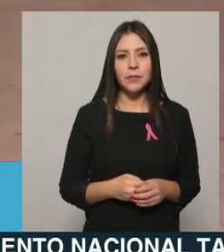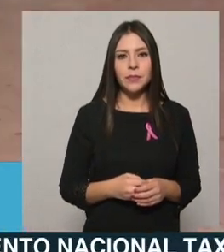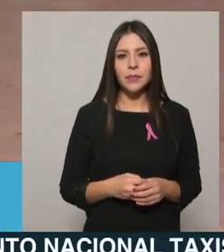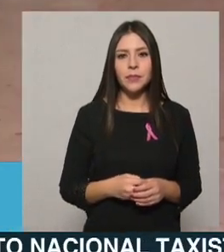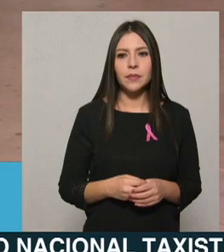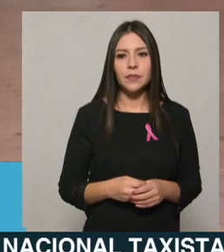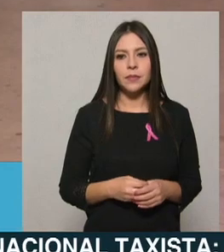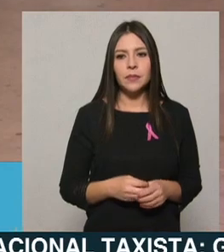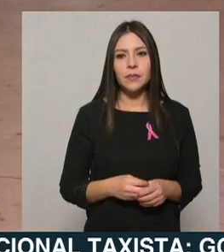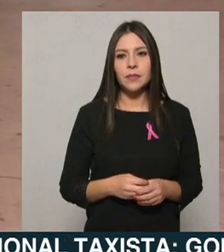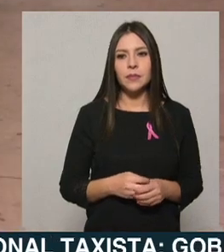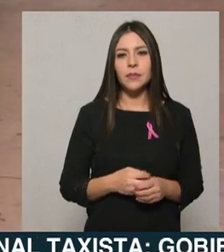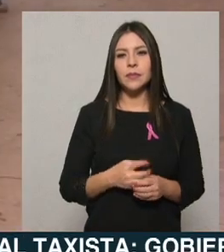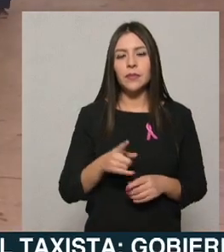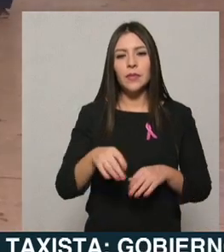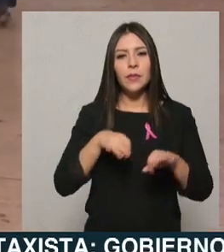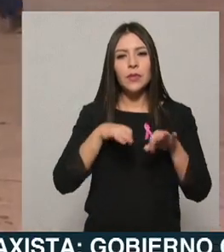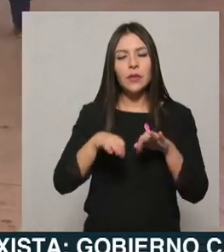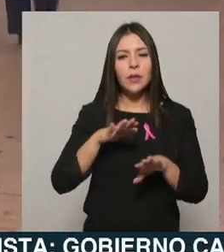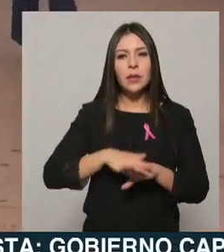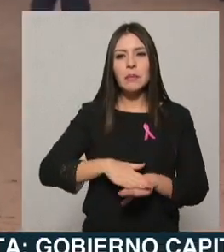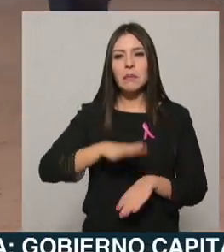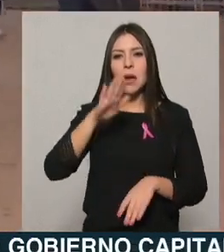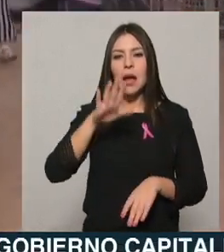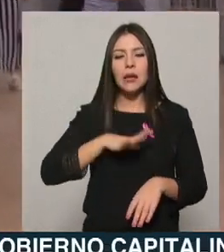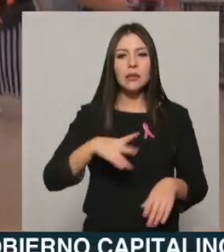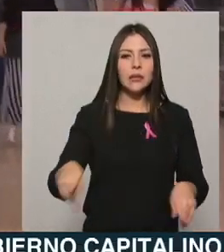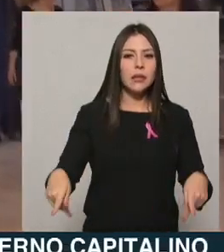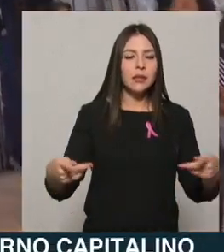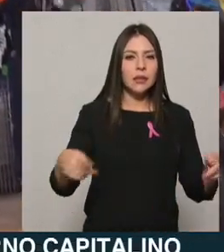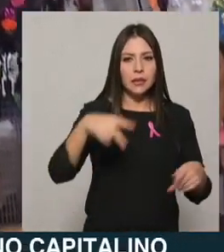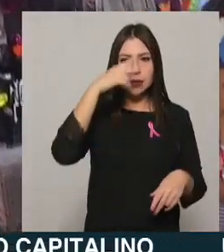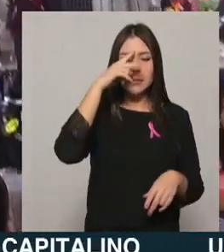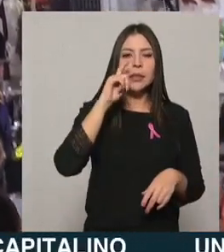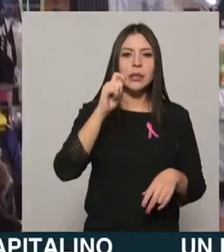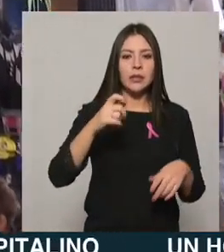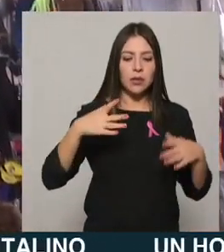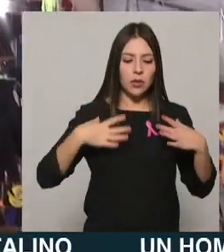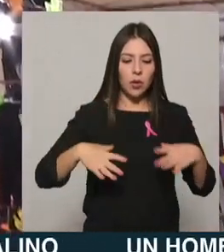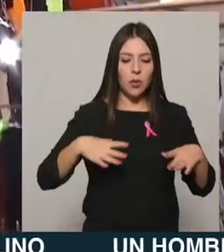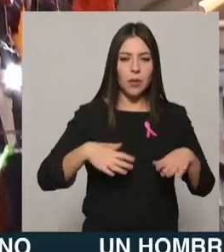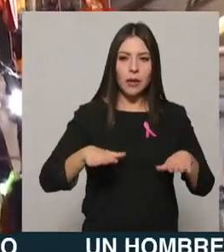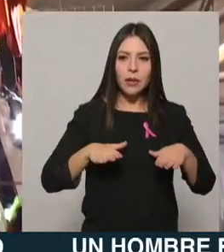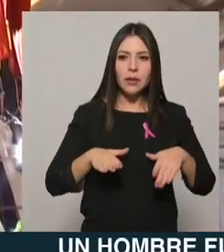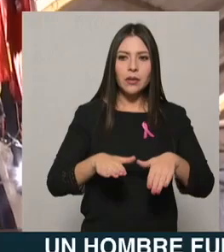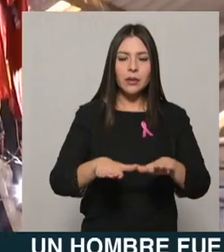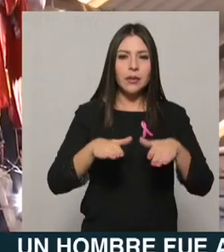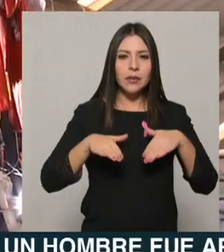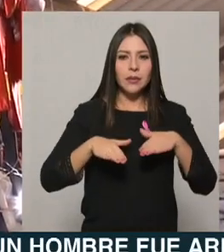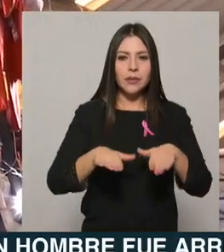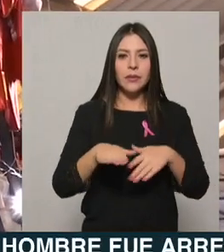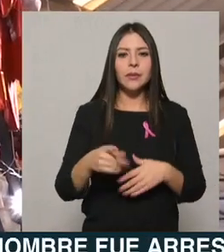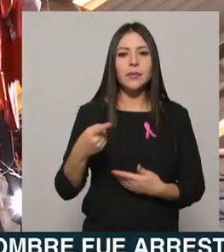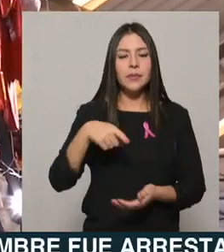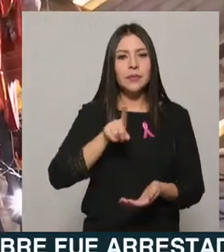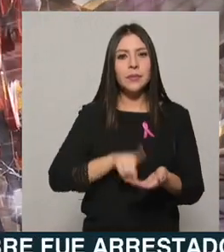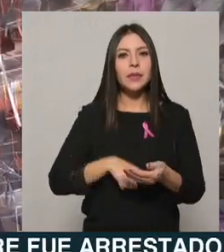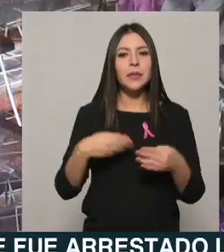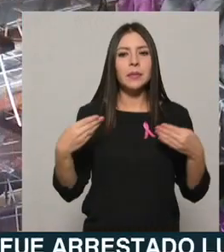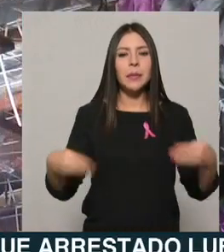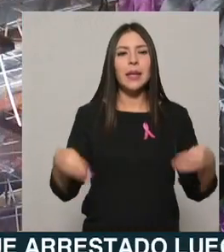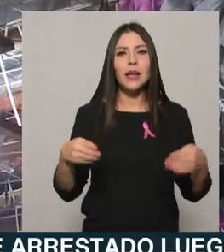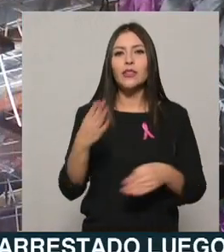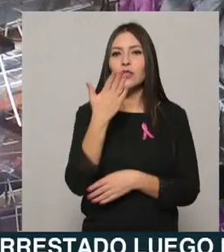Uno de los oficios más ejercidos en México es la de confección de vestimenta, y en el interior del mercado de